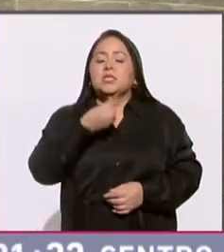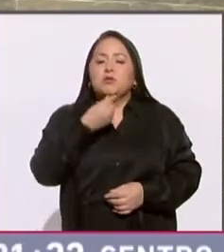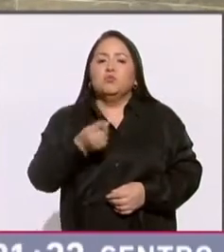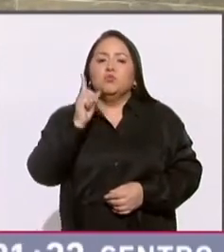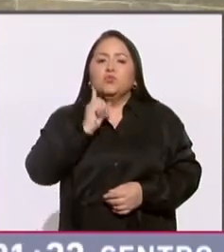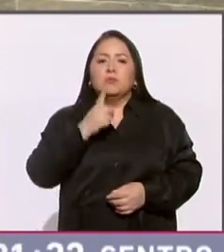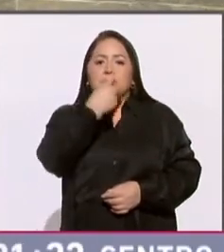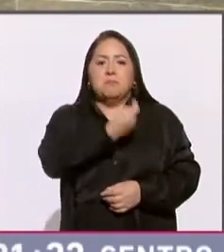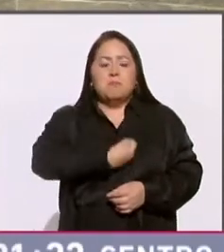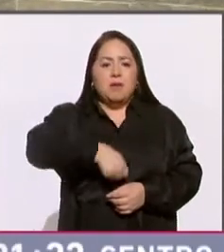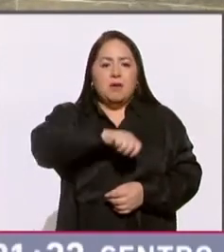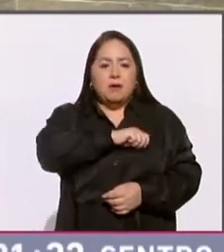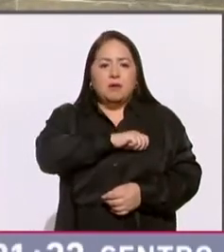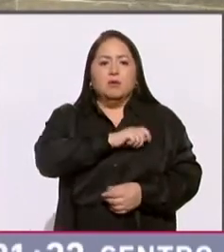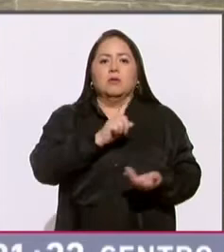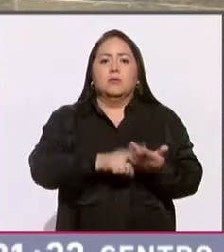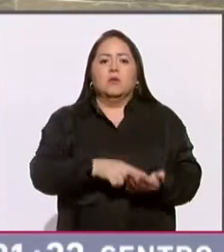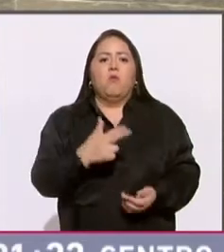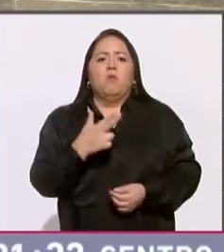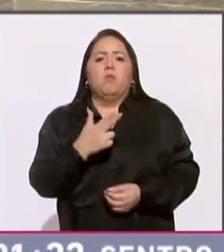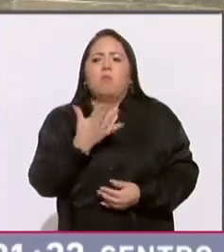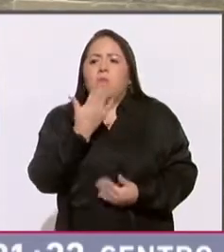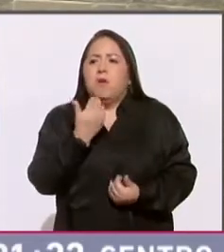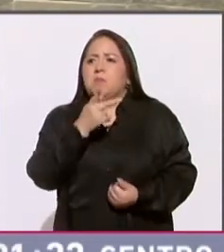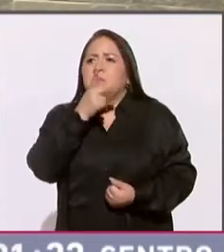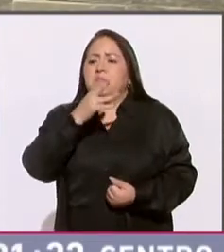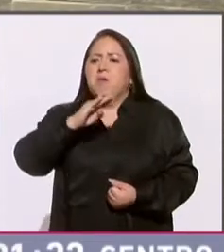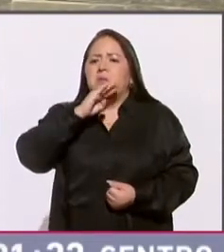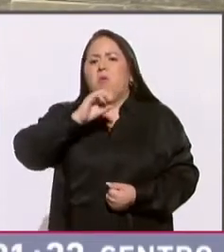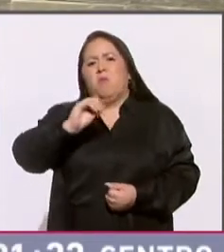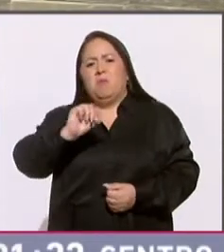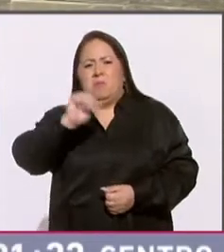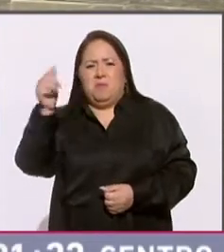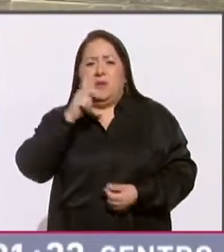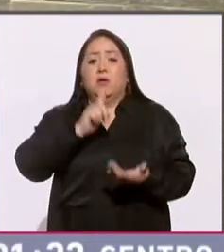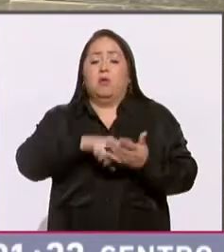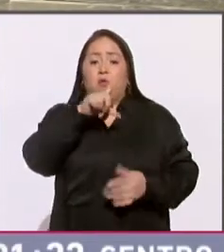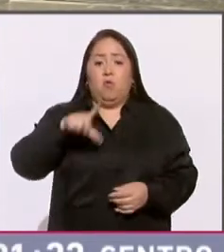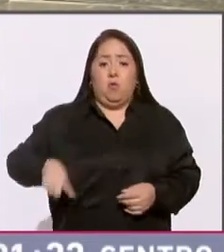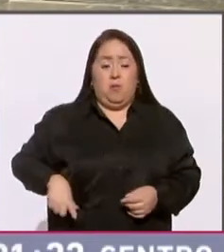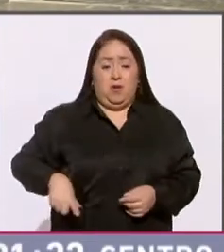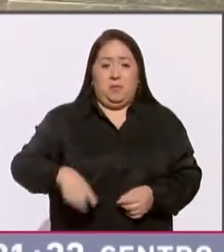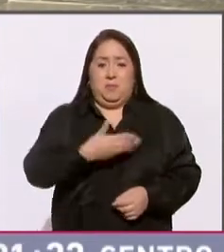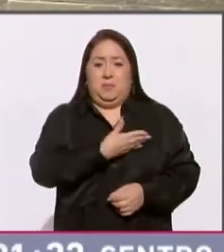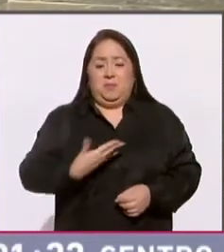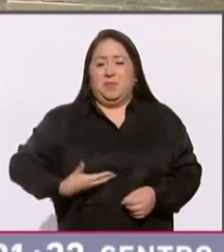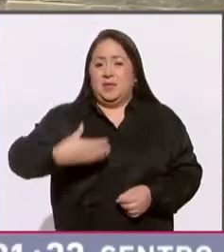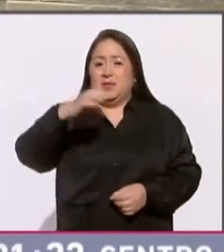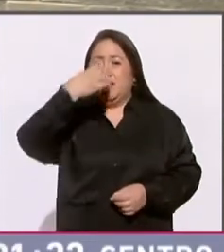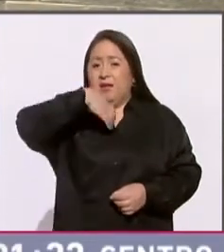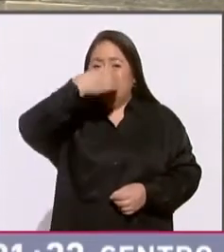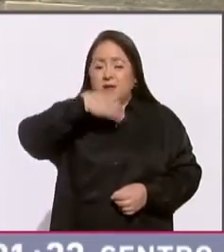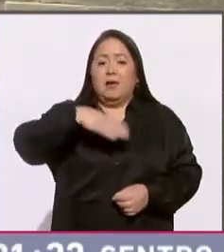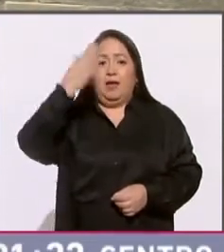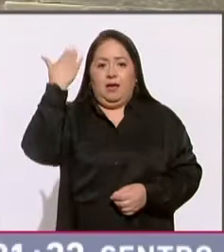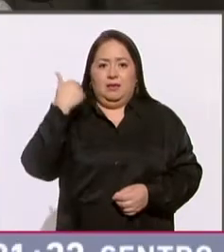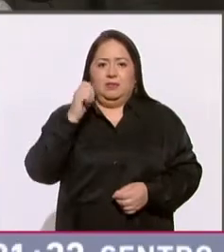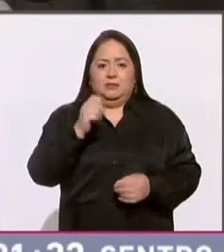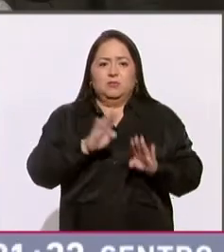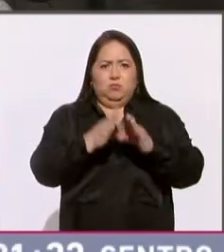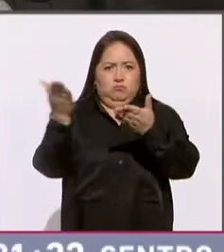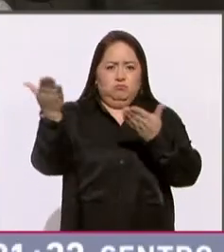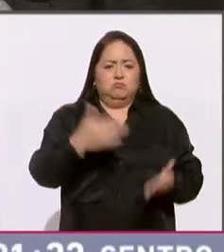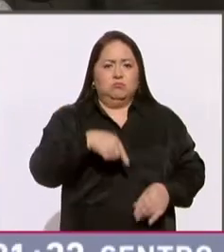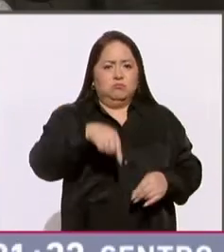niños españoles huérfanos o hijos de padres republicanos a los que el gobierno del presidente lázaro cárdenas ofreció asilo